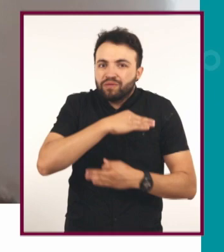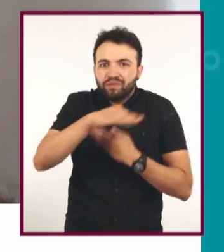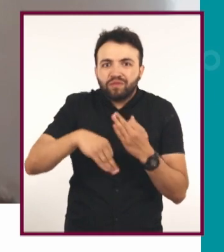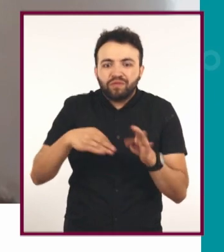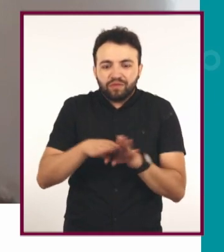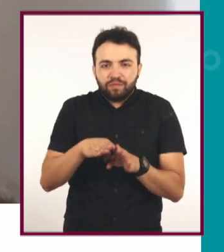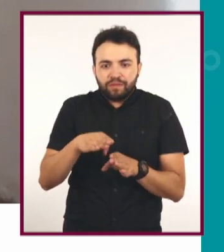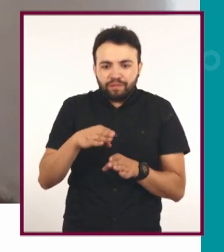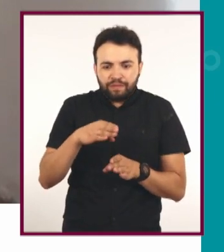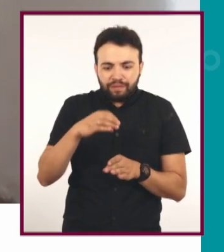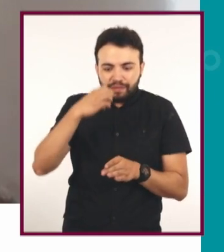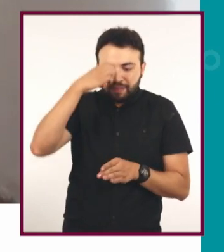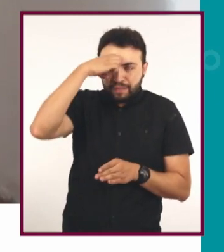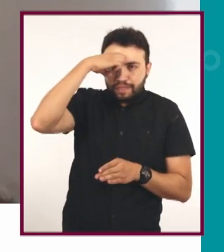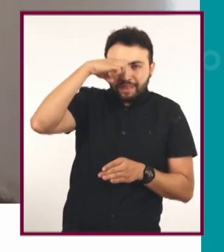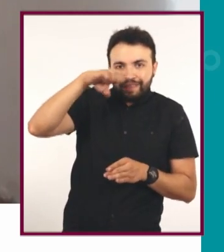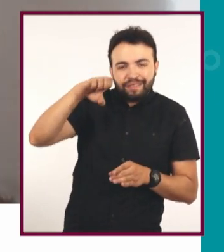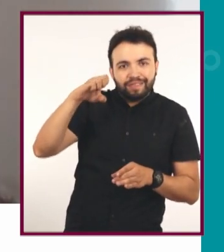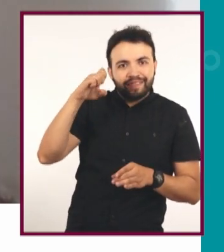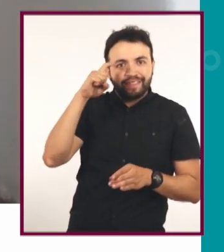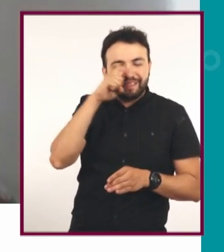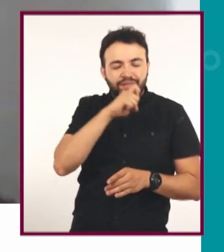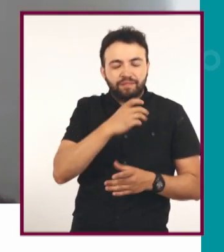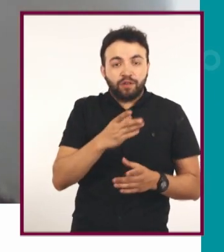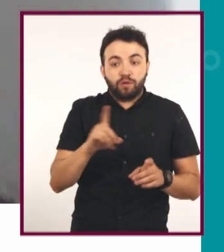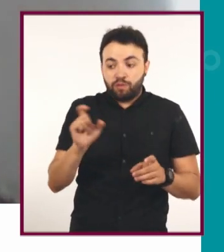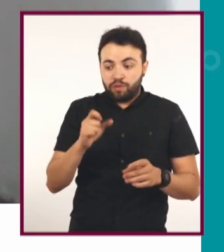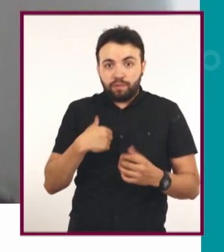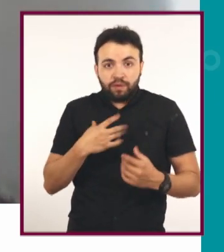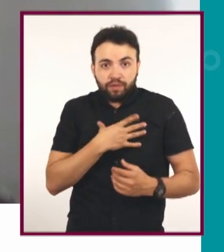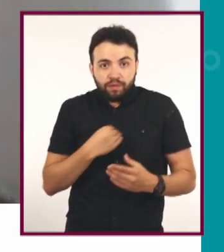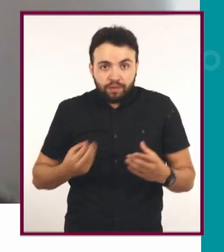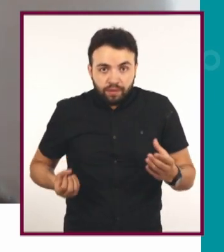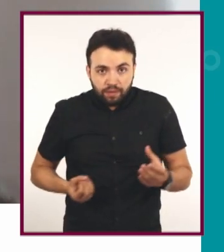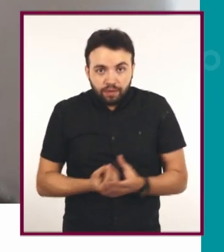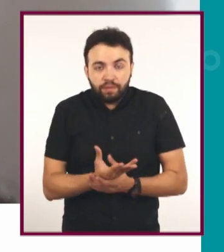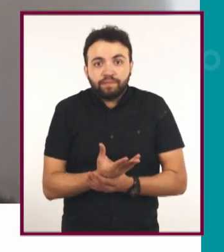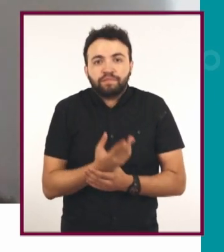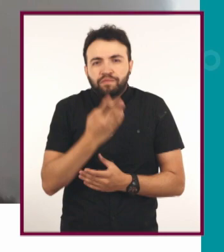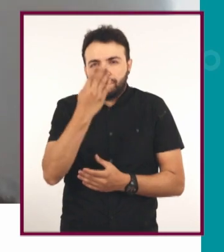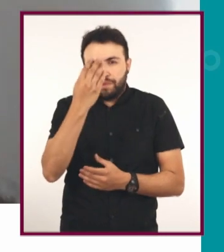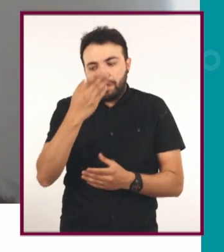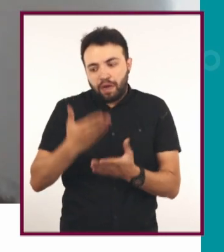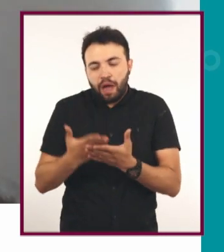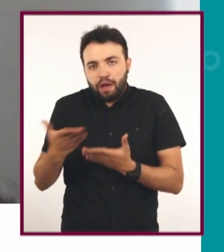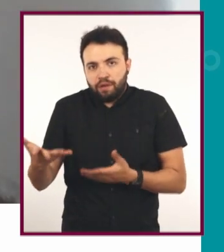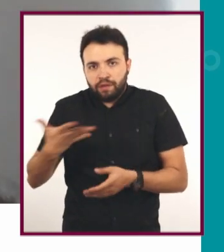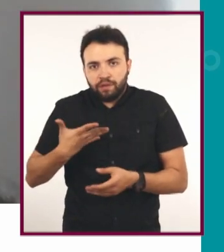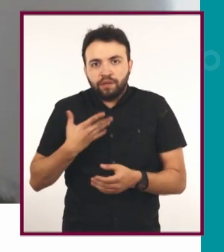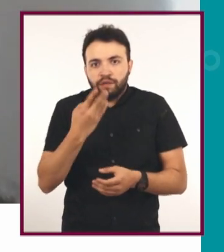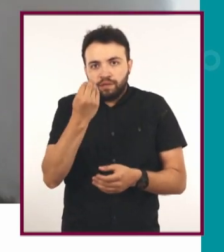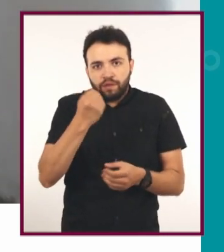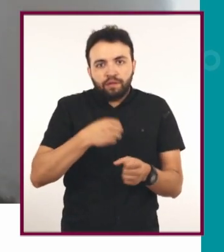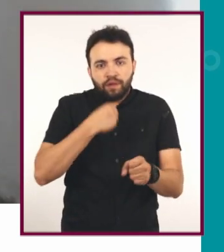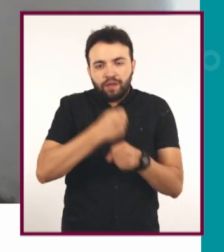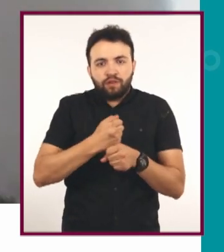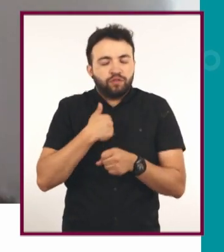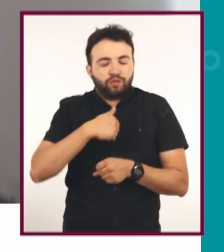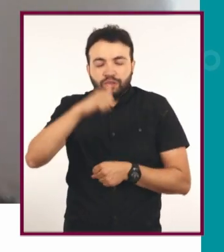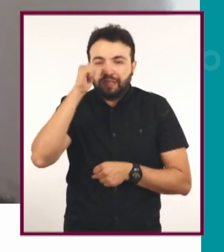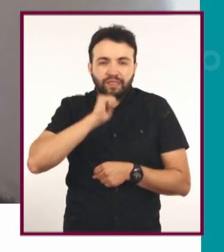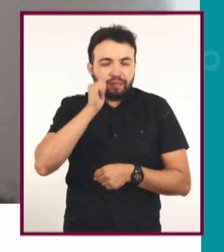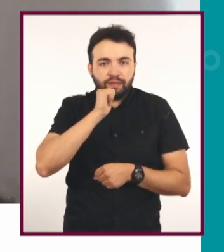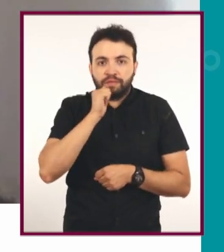cómo actúas, cómo piensas, ¿no? Entonces, desde que nació Marianne, que te digo es mi hija de ahora 9 años, siempre pienso